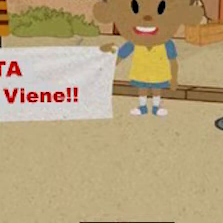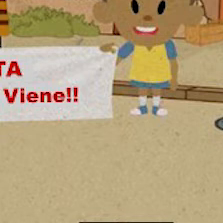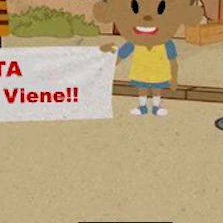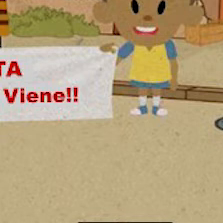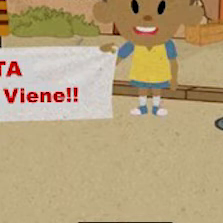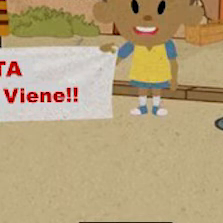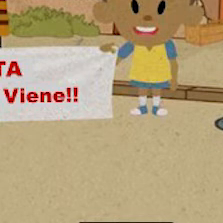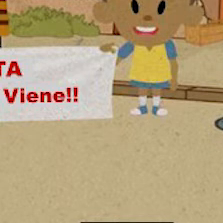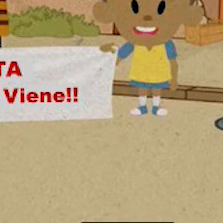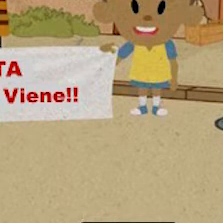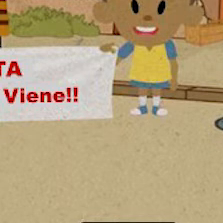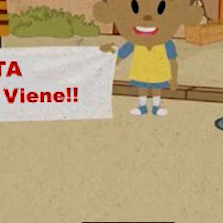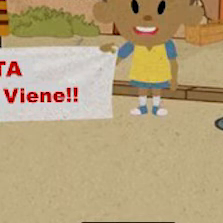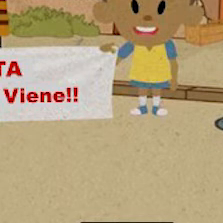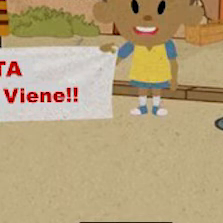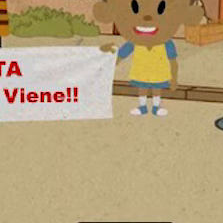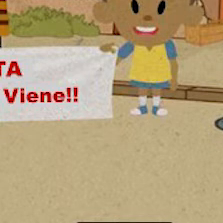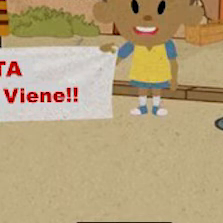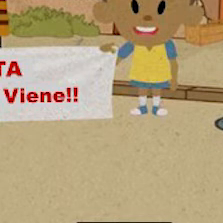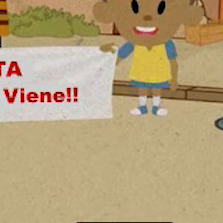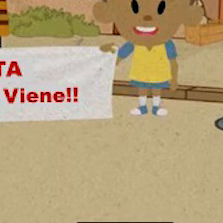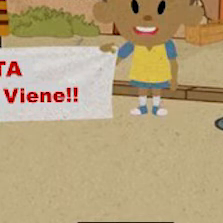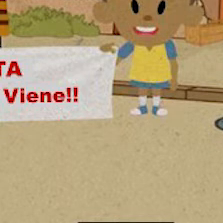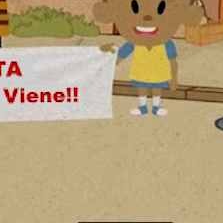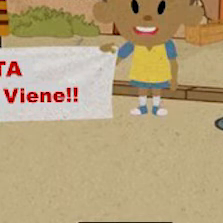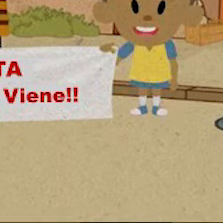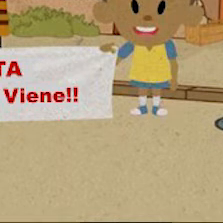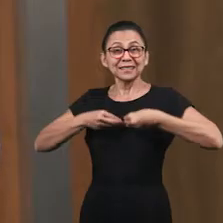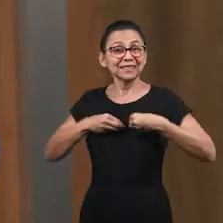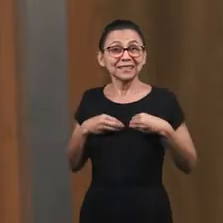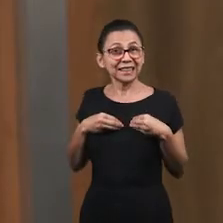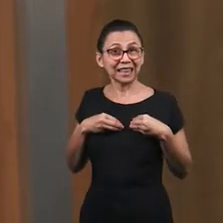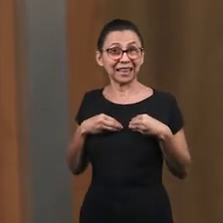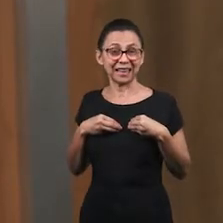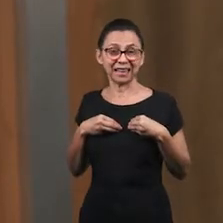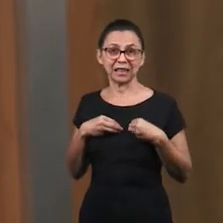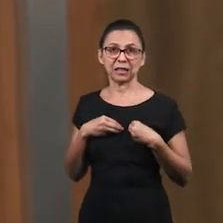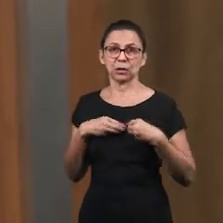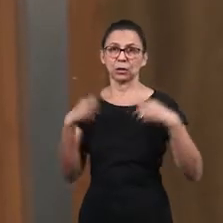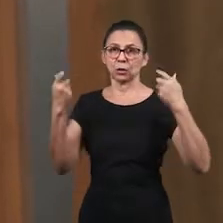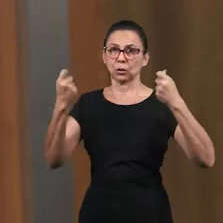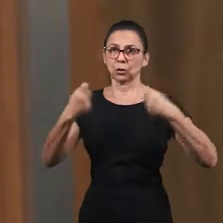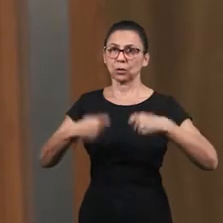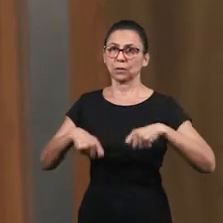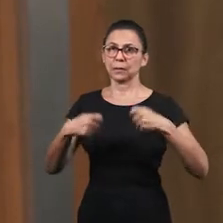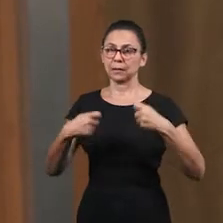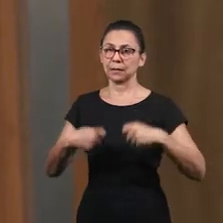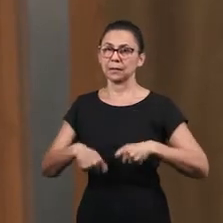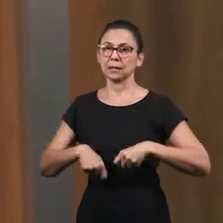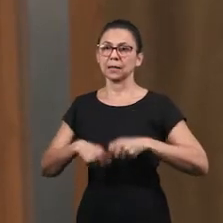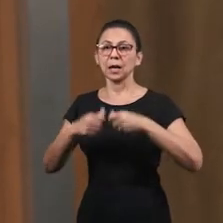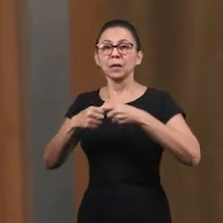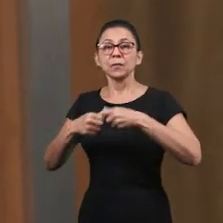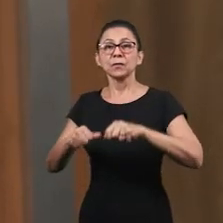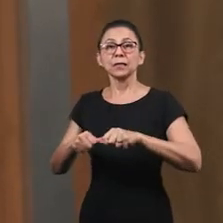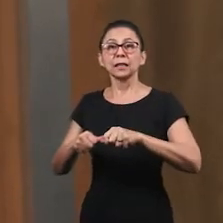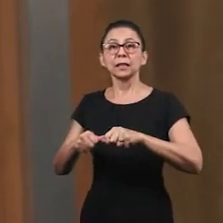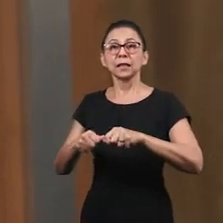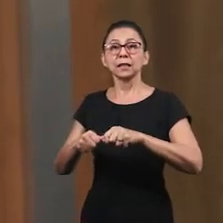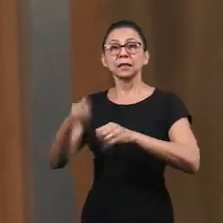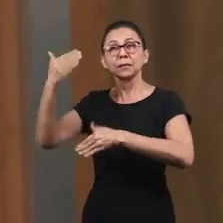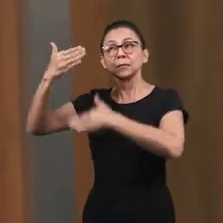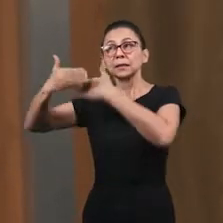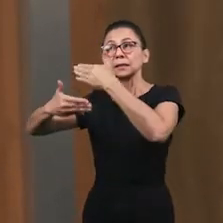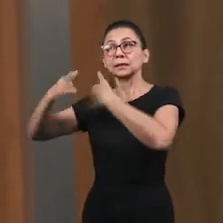salvarnos. Es el único que puede darnos seguridad. Es el único que puede darnos paz. Nuestro lugar no es fuera del